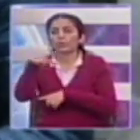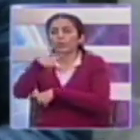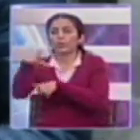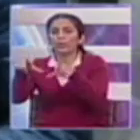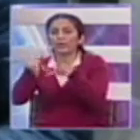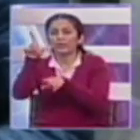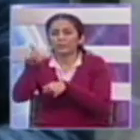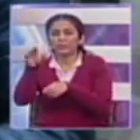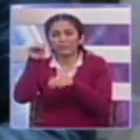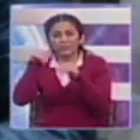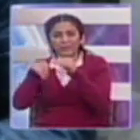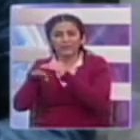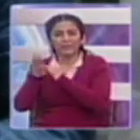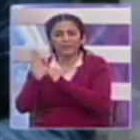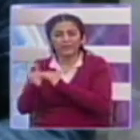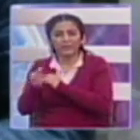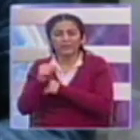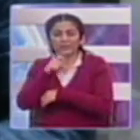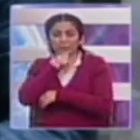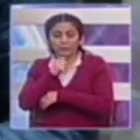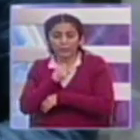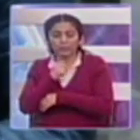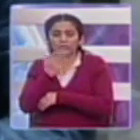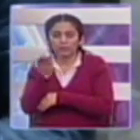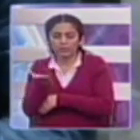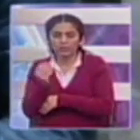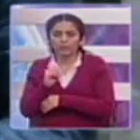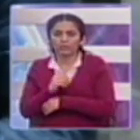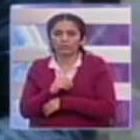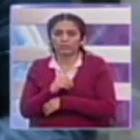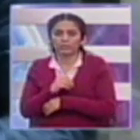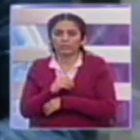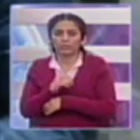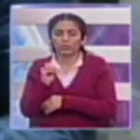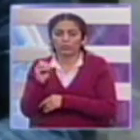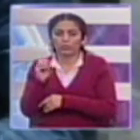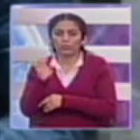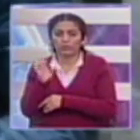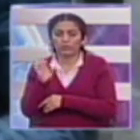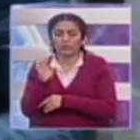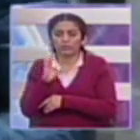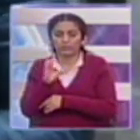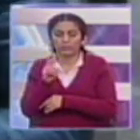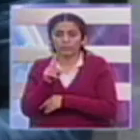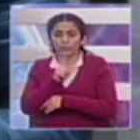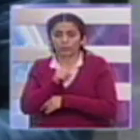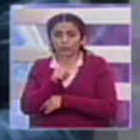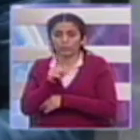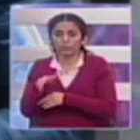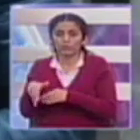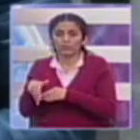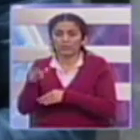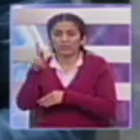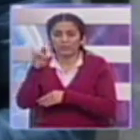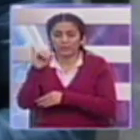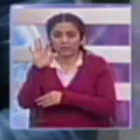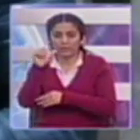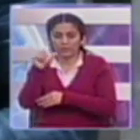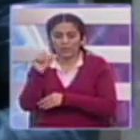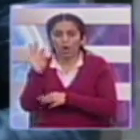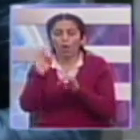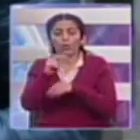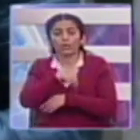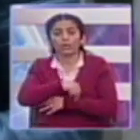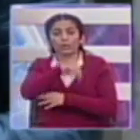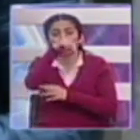y Piquito, en el sur, en la calle de la Ecuatoriana, OE621 y Rita Lecumberri. Y en la zona norte, en la planta central